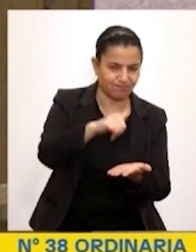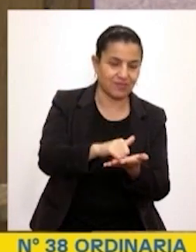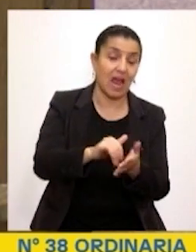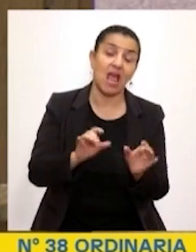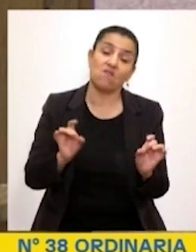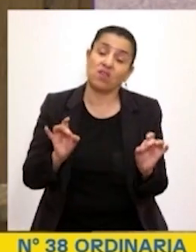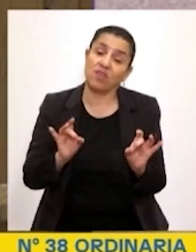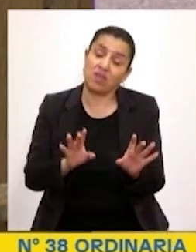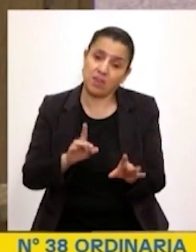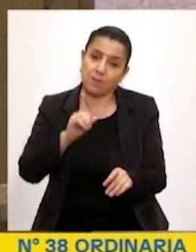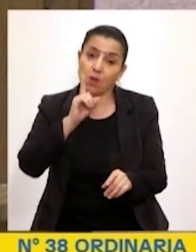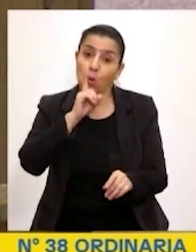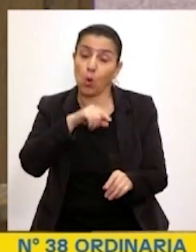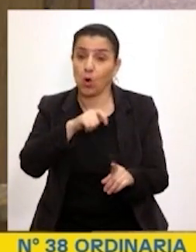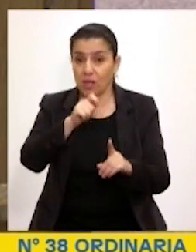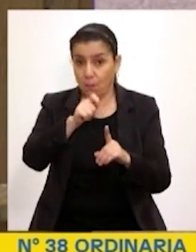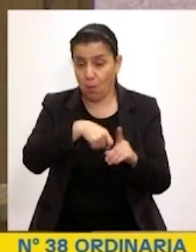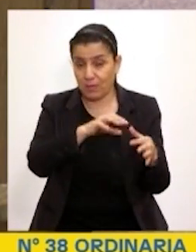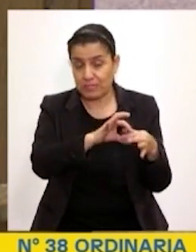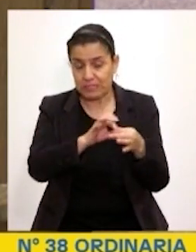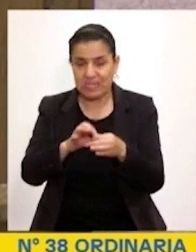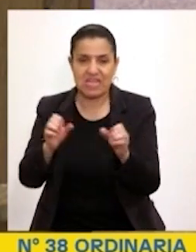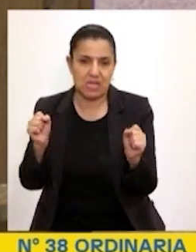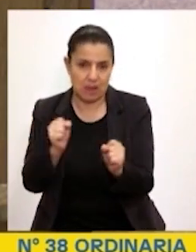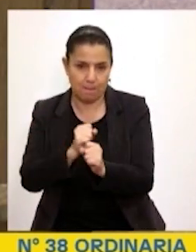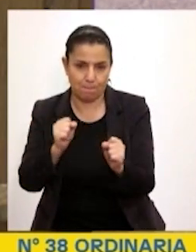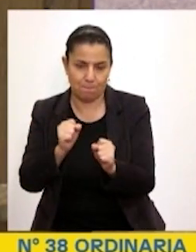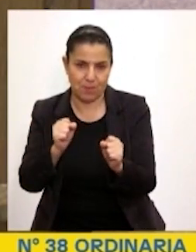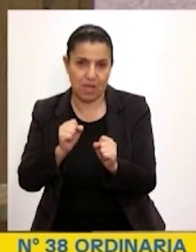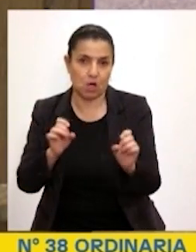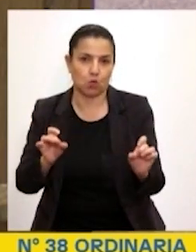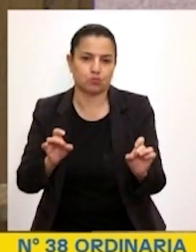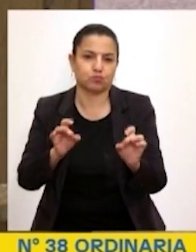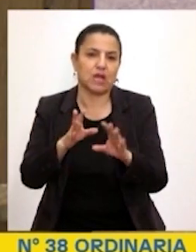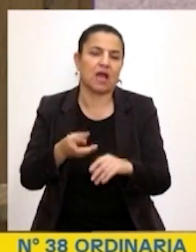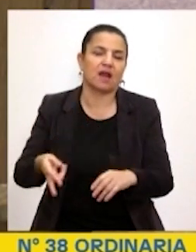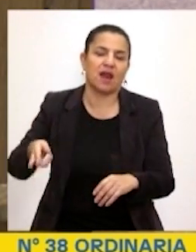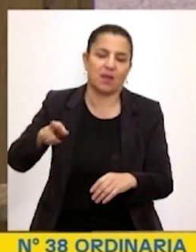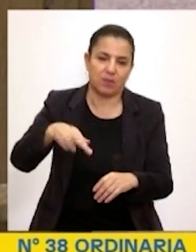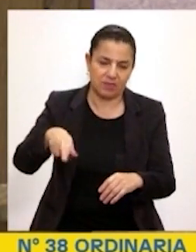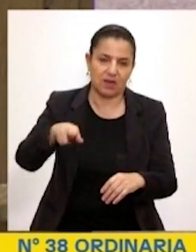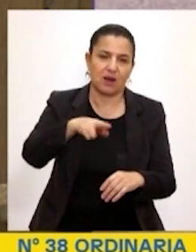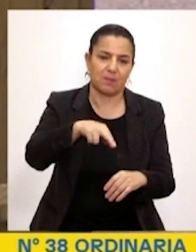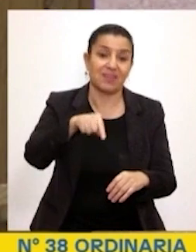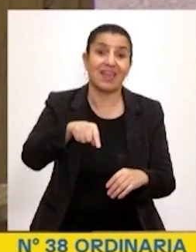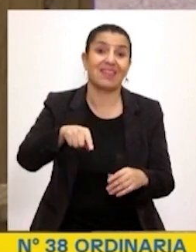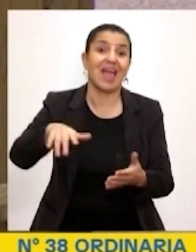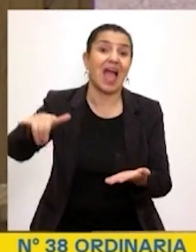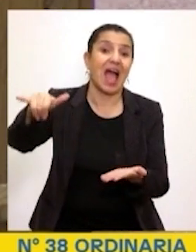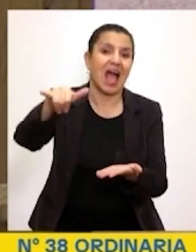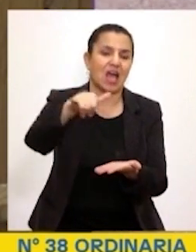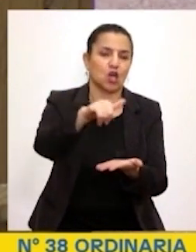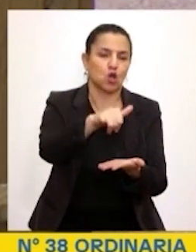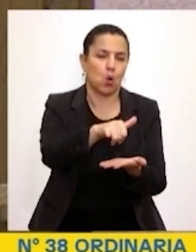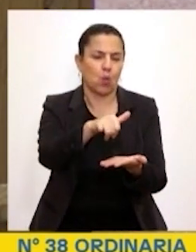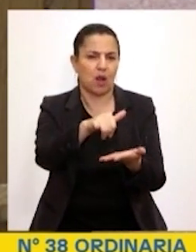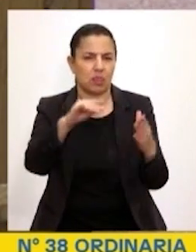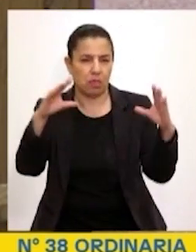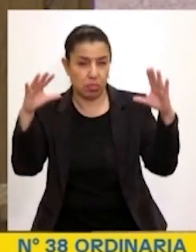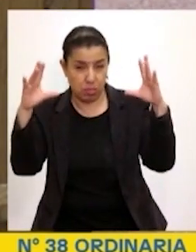últimos mes y particularmente en los meses de invierno Suele suceder con bastante frecuencia en este aeropuerto limitando